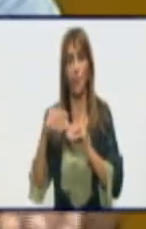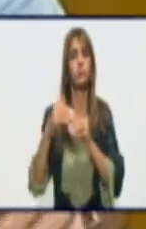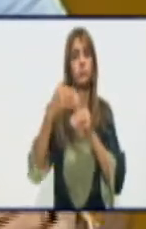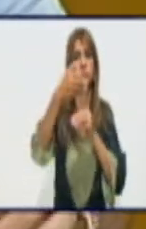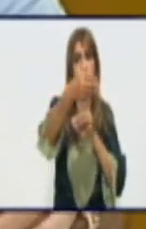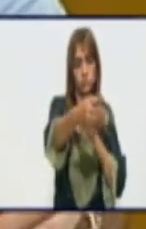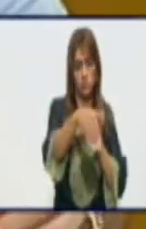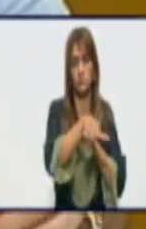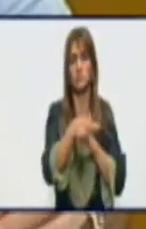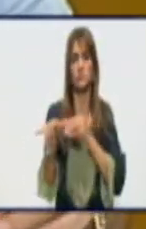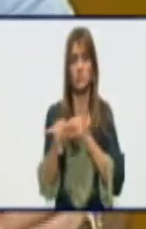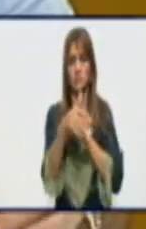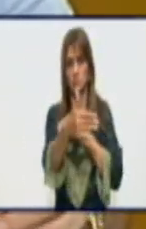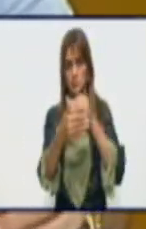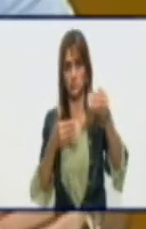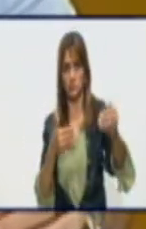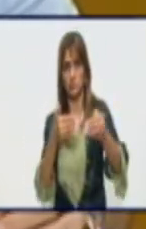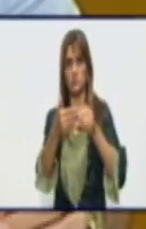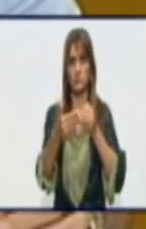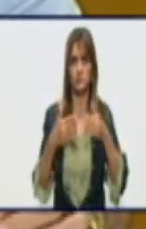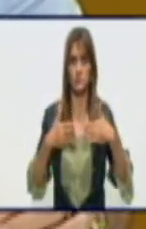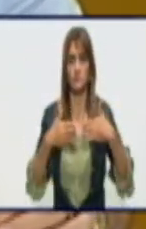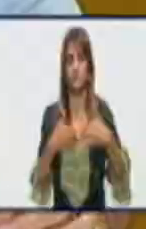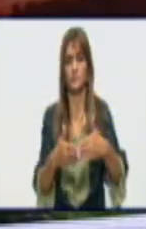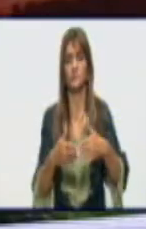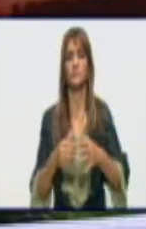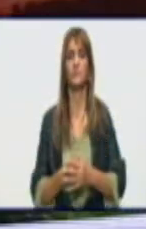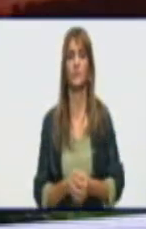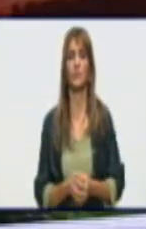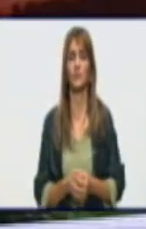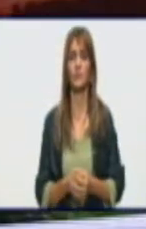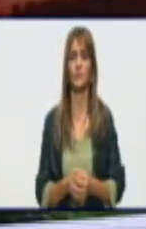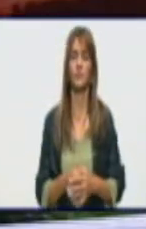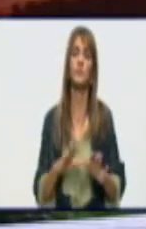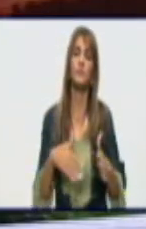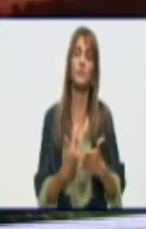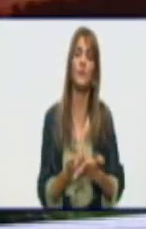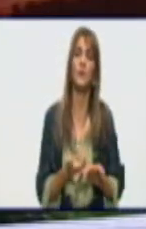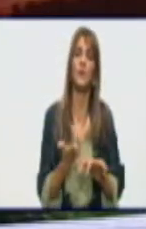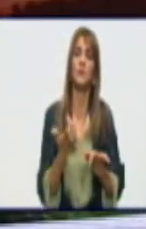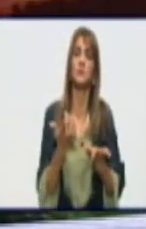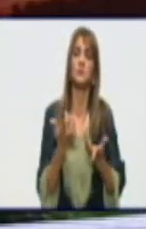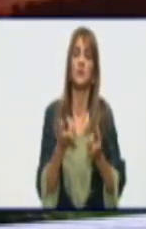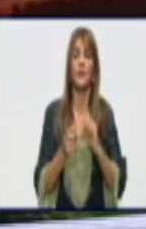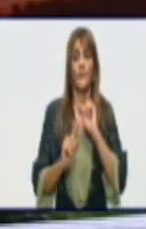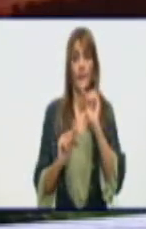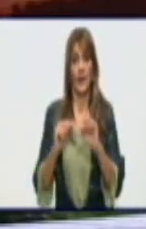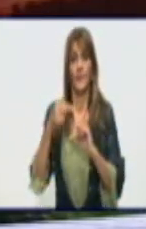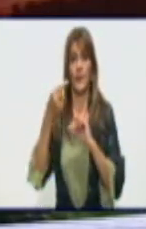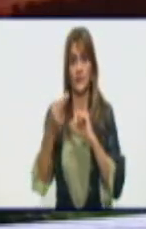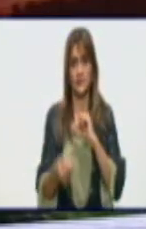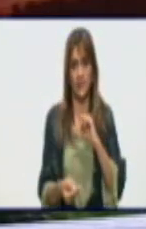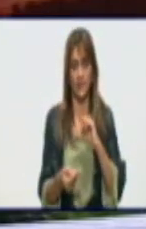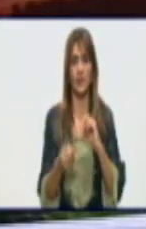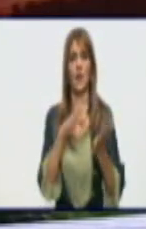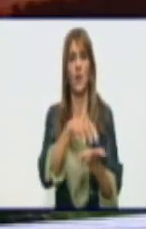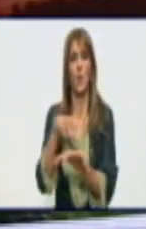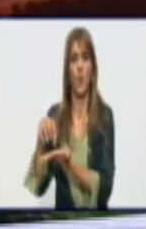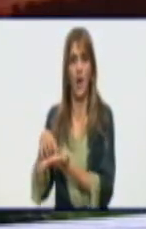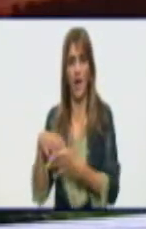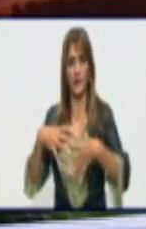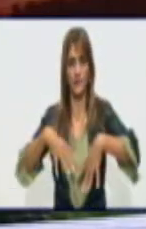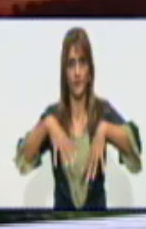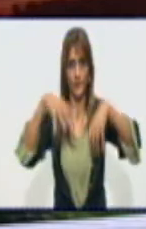hasta la frontera con el municipio Guisa. O sea, que los circuitos que pudieran verse afectados con el trabajo de mantenimiento en este ramal